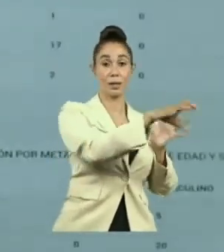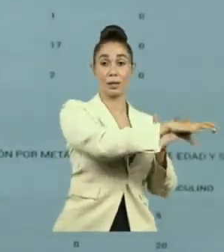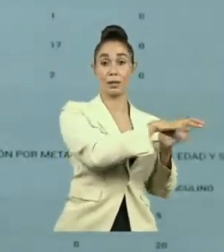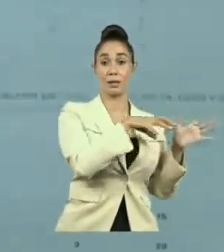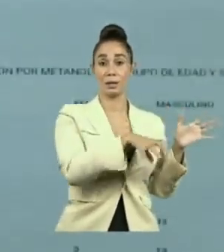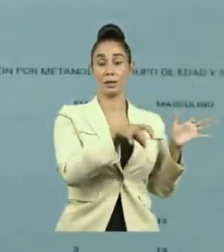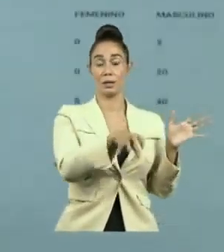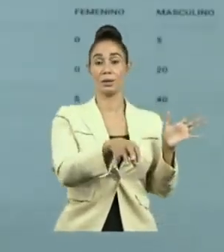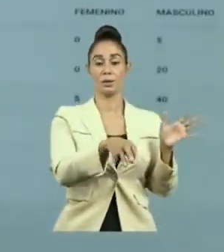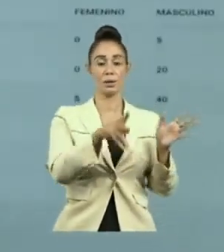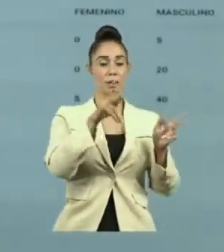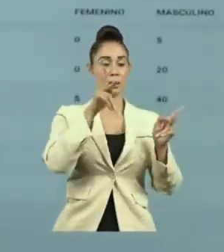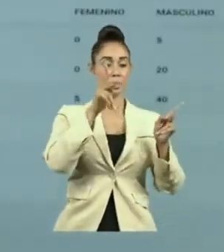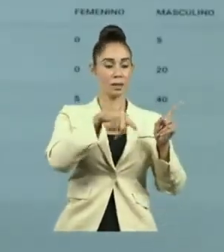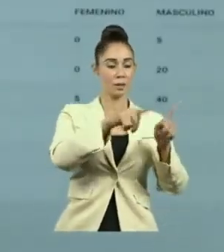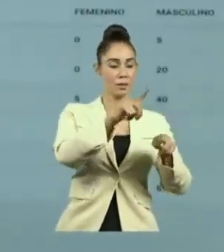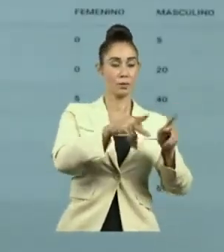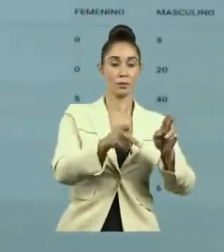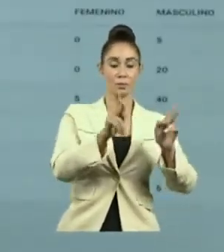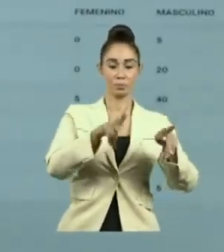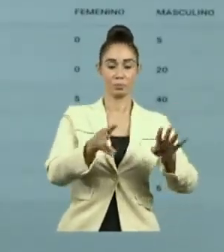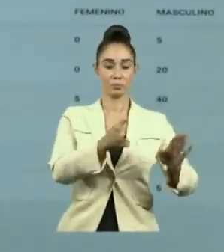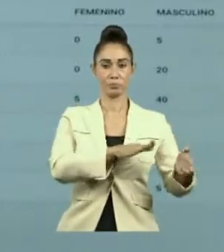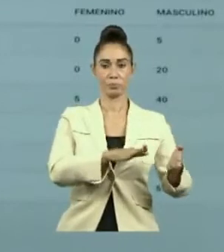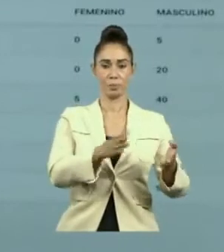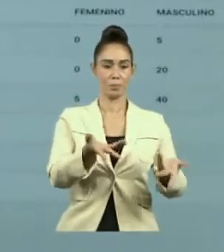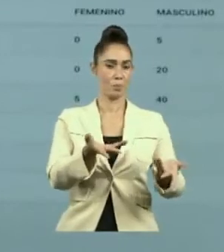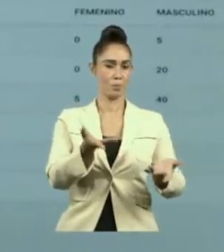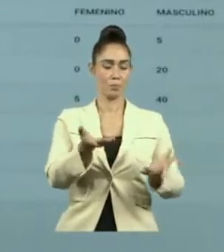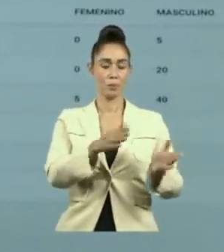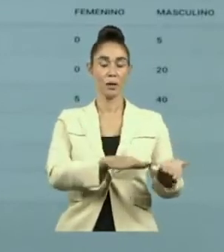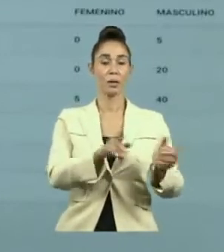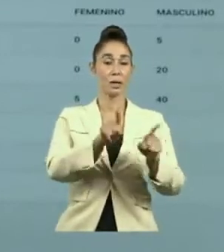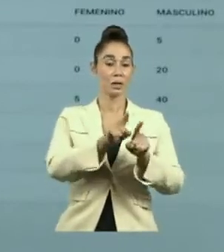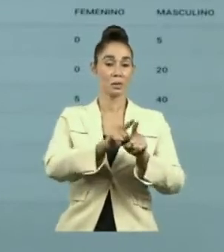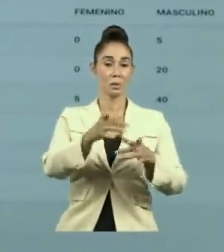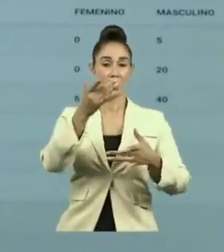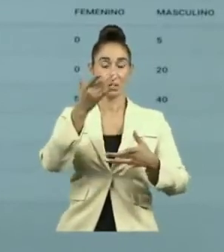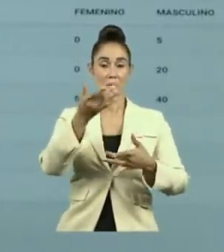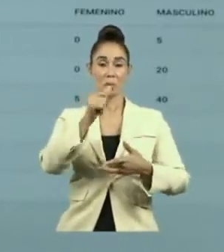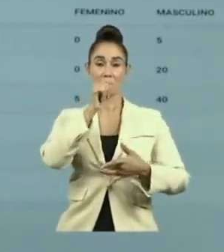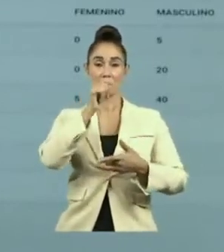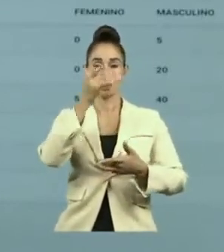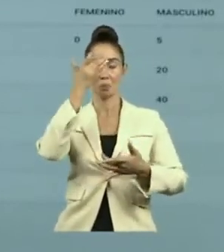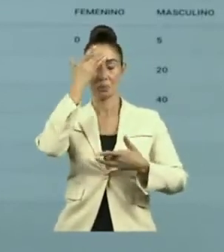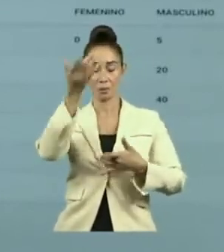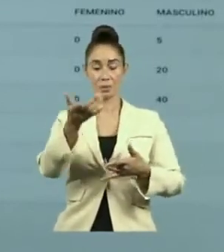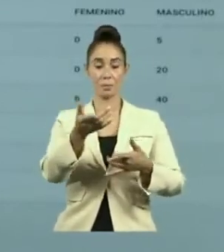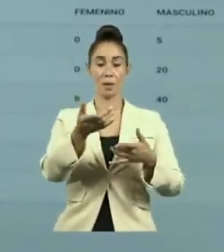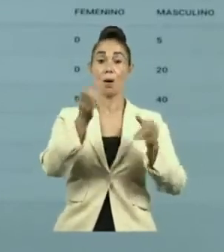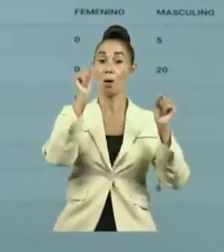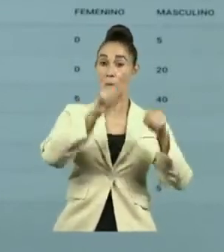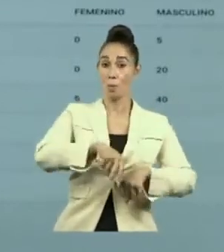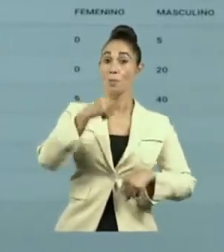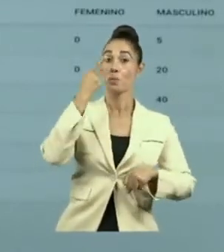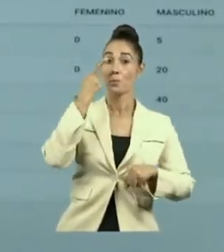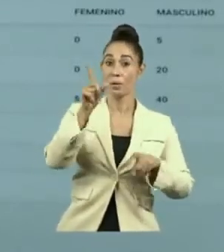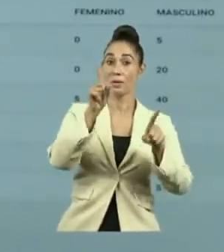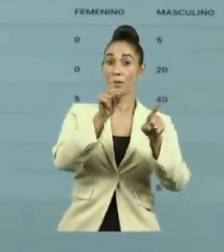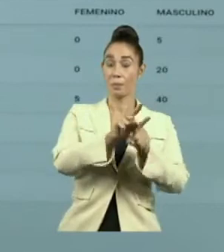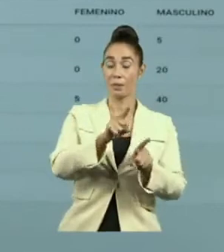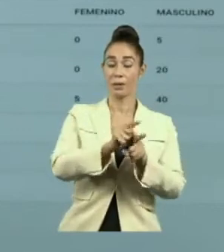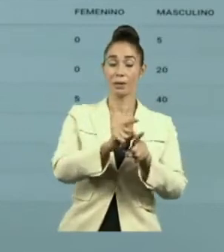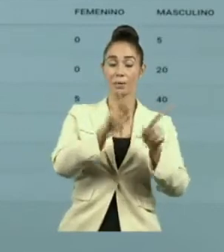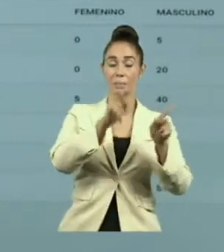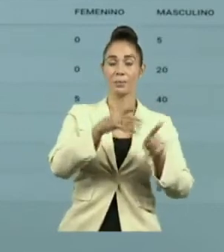de cada uno de los casos e igualmente la distribución por edades de cada uno de los